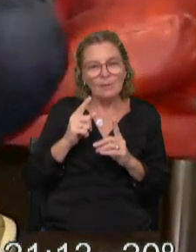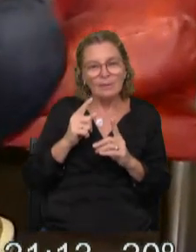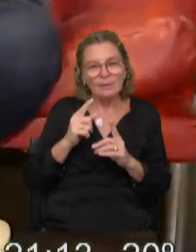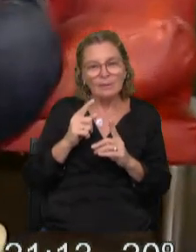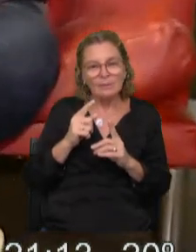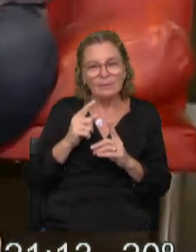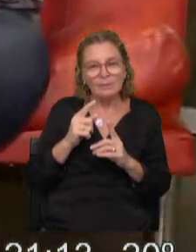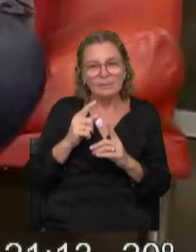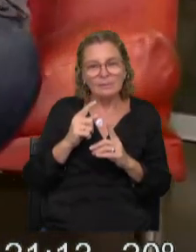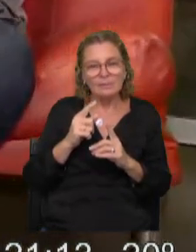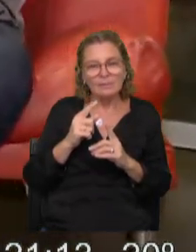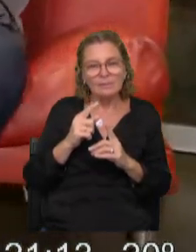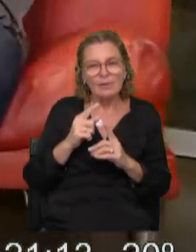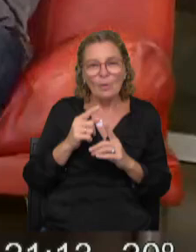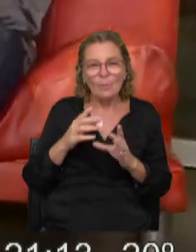musical de Rocha, digamos, sí. ¿No?